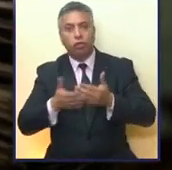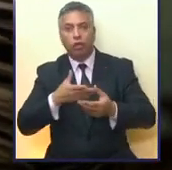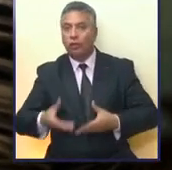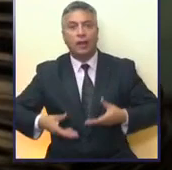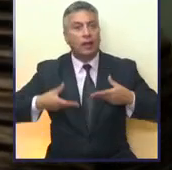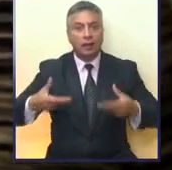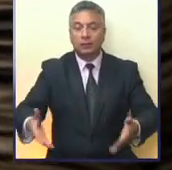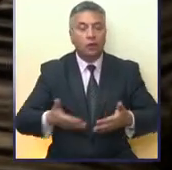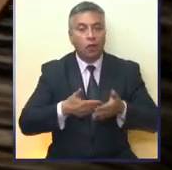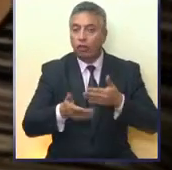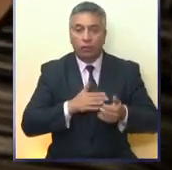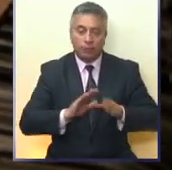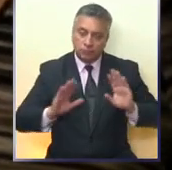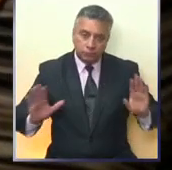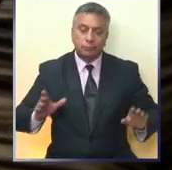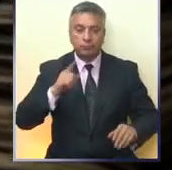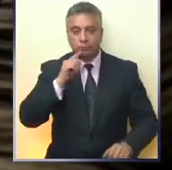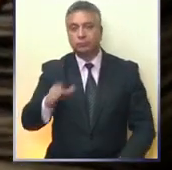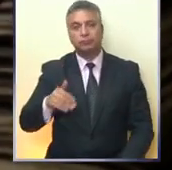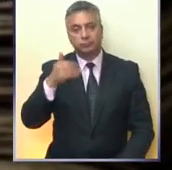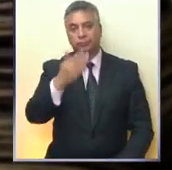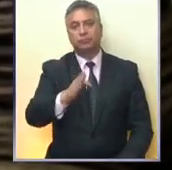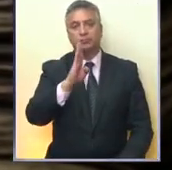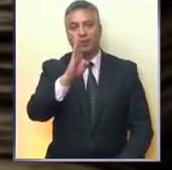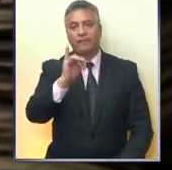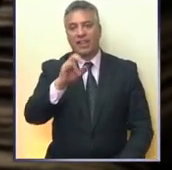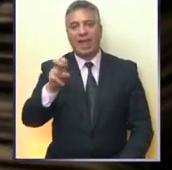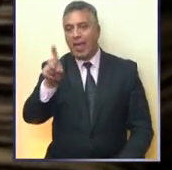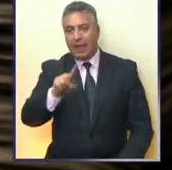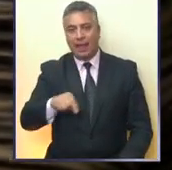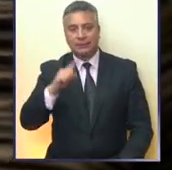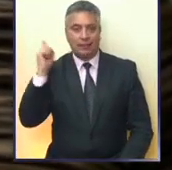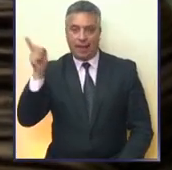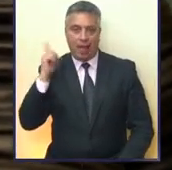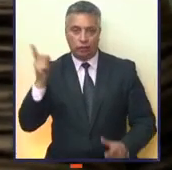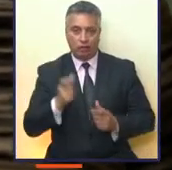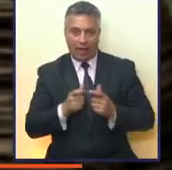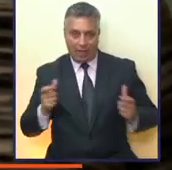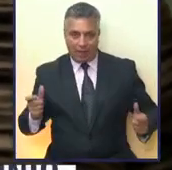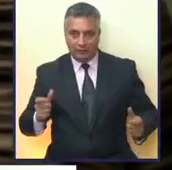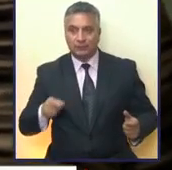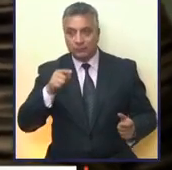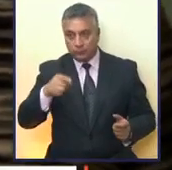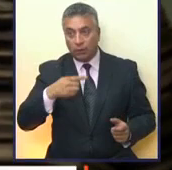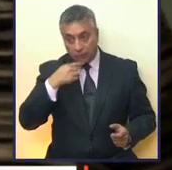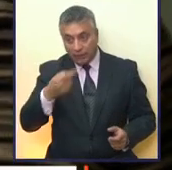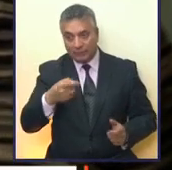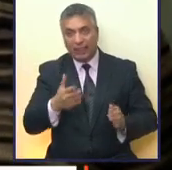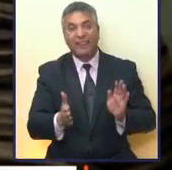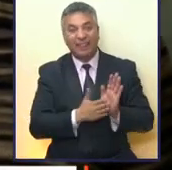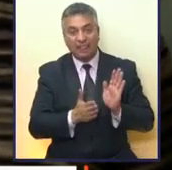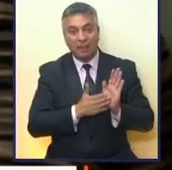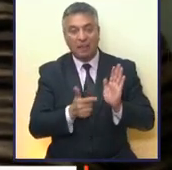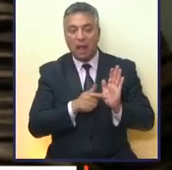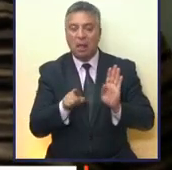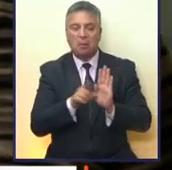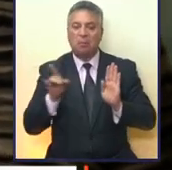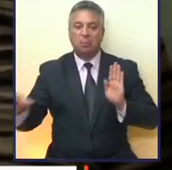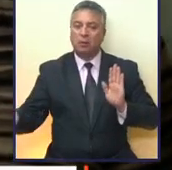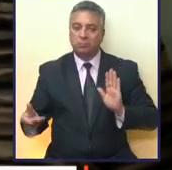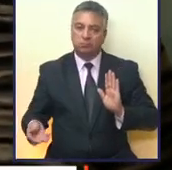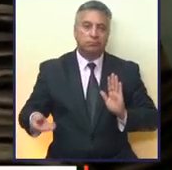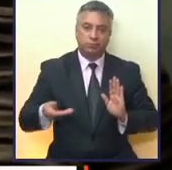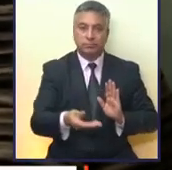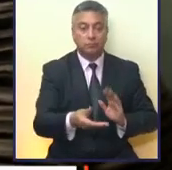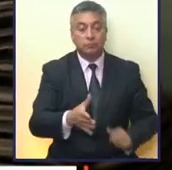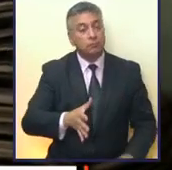entregarlo. Y finalmente fue a dar a Bienes Nacionales, a pesar de la disposición testamentaria. Y de ahí no se supo